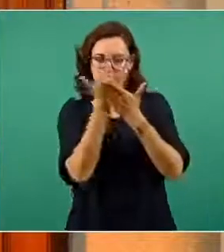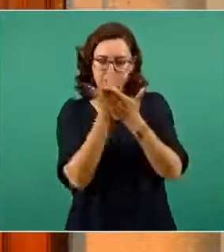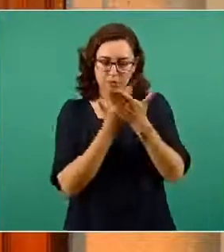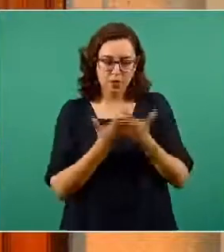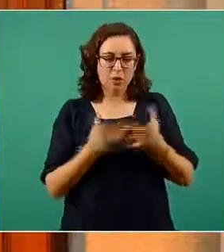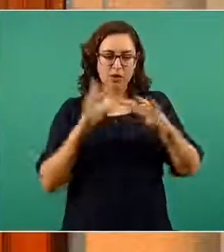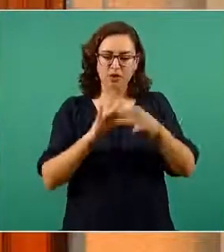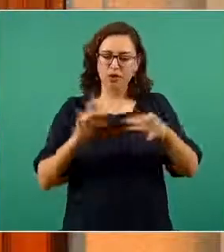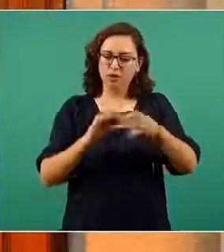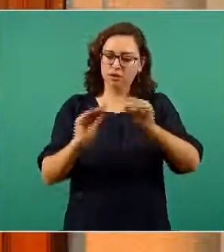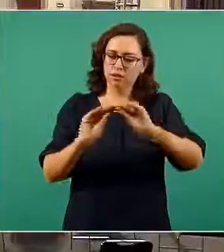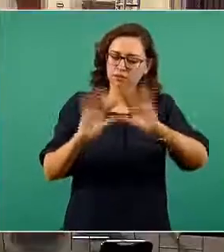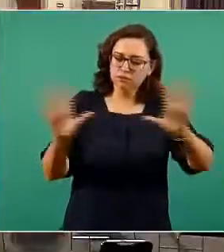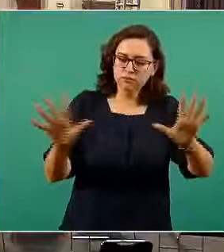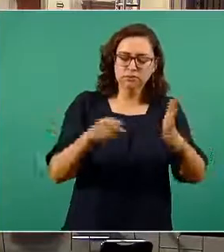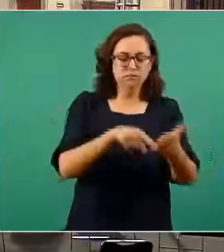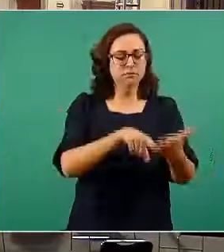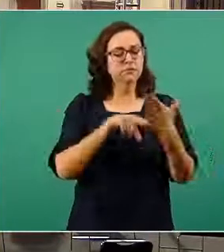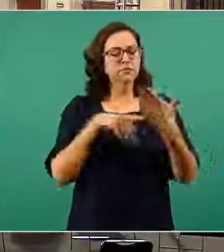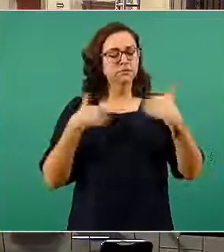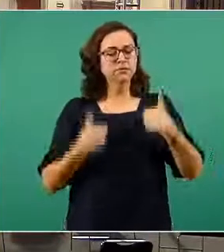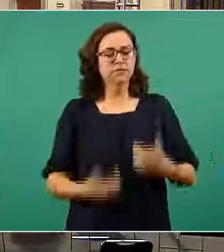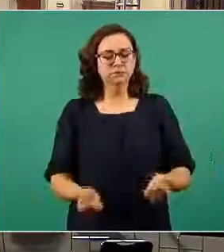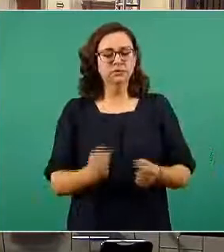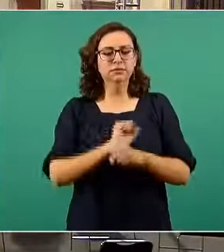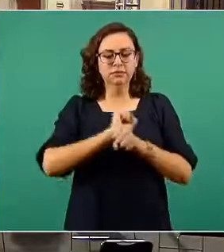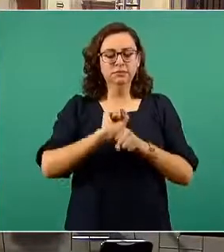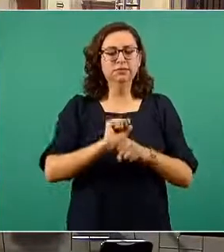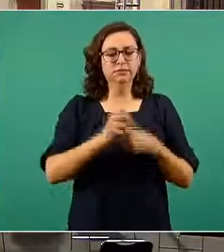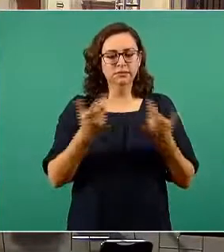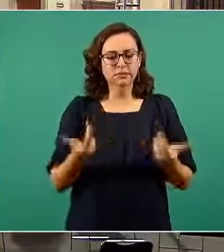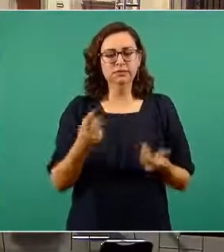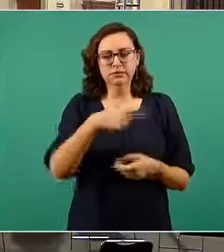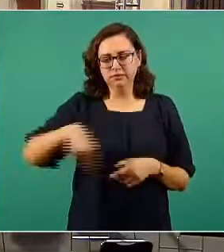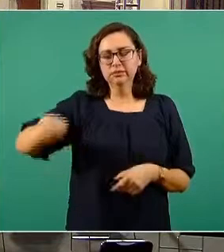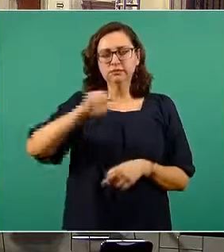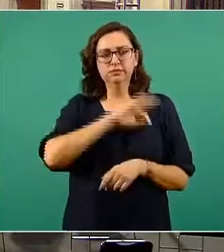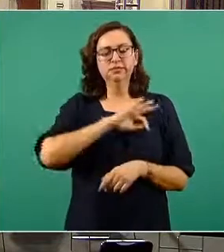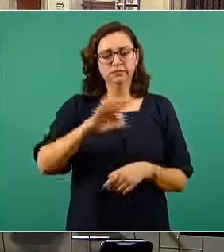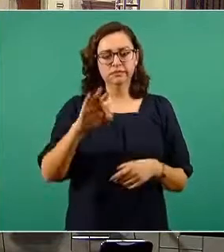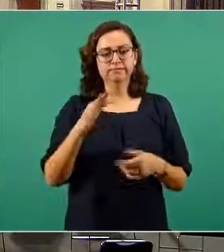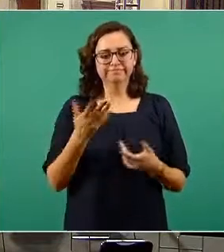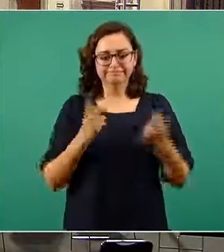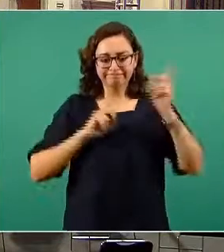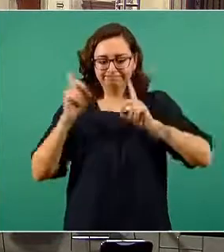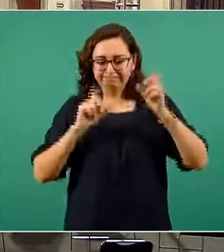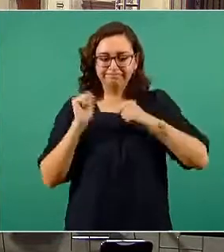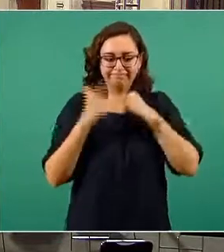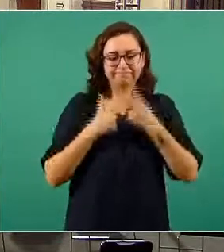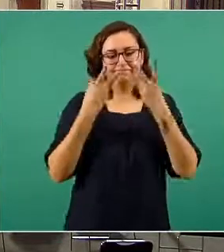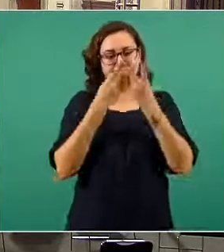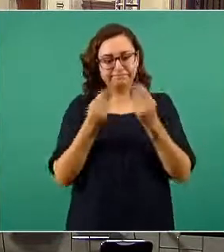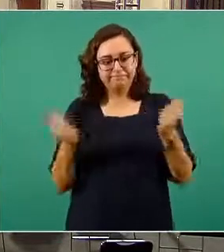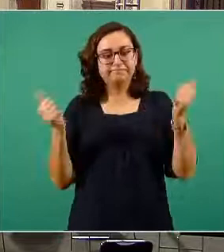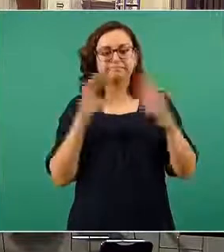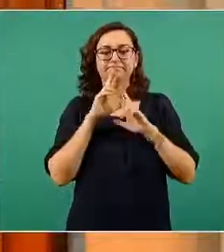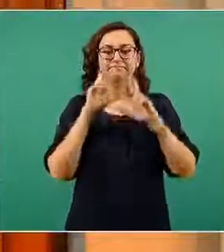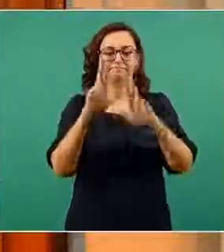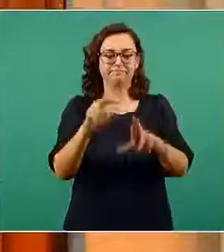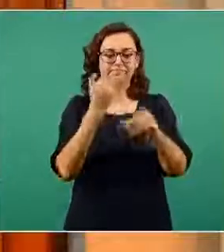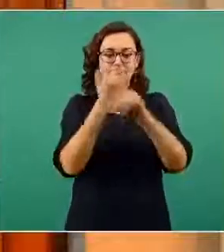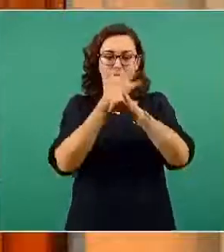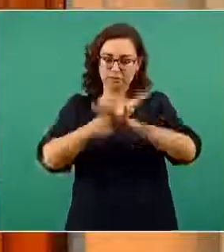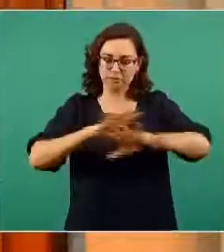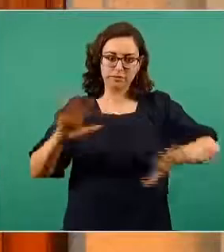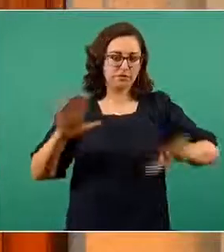con explicaciones muy bien diseñadas para que rápidamente puedan salir de la duda. Encuentran la información de cada